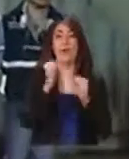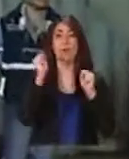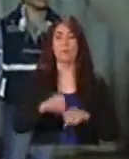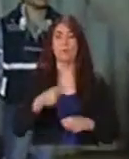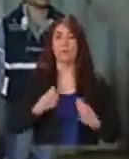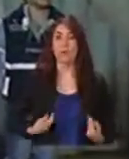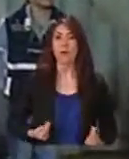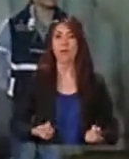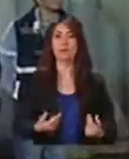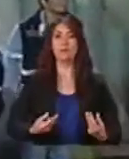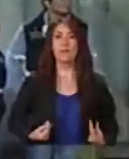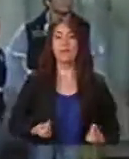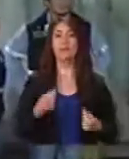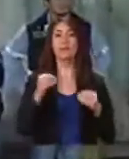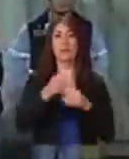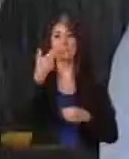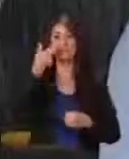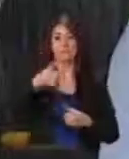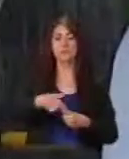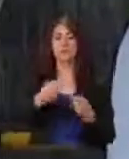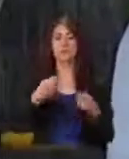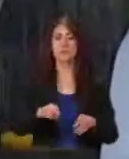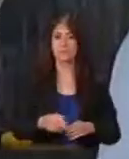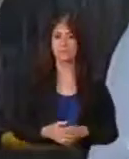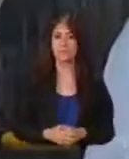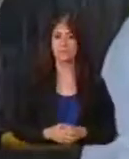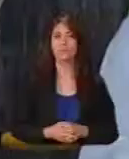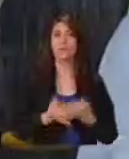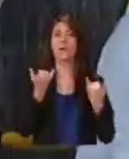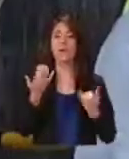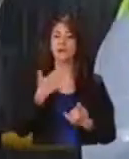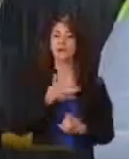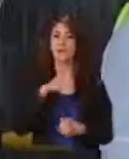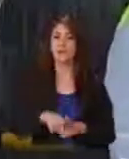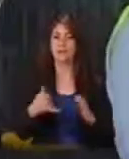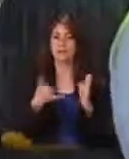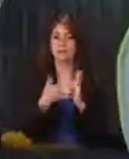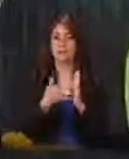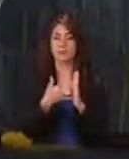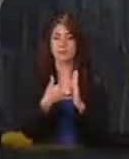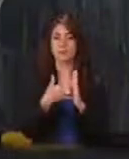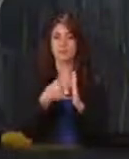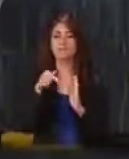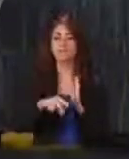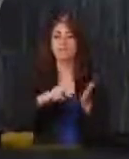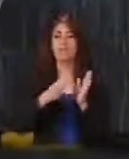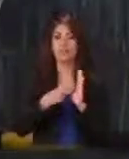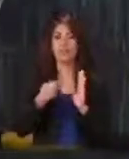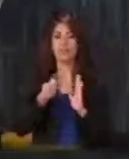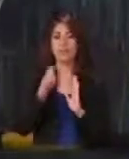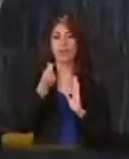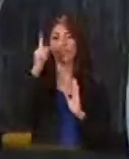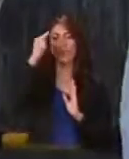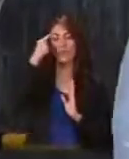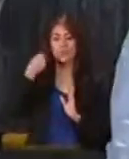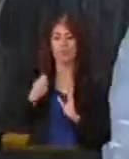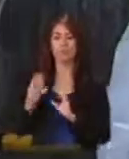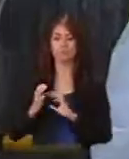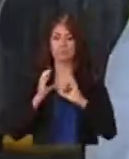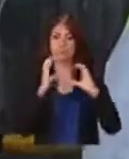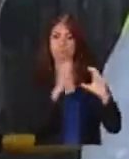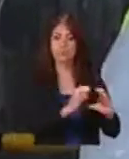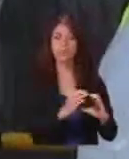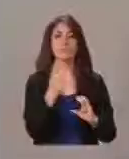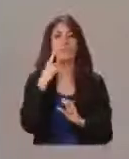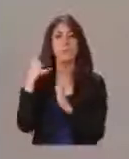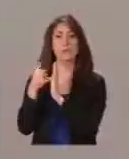se gastan en la importación de combustibles. Pero aquí están nuestros impuestos, aquí está nuestro gasto público para vivir